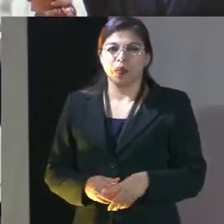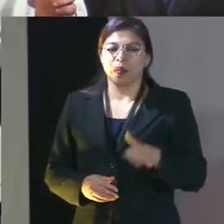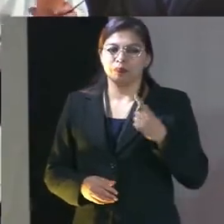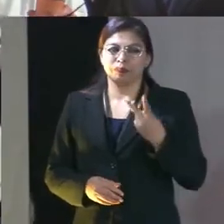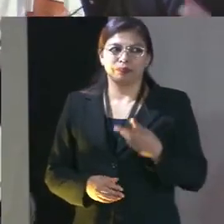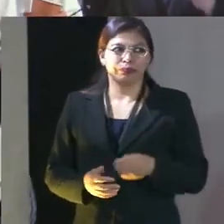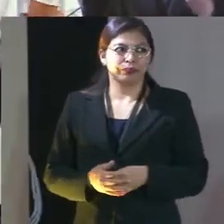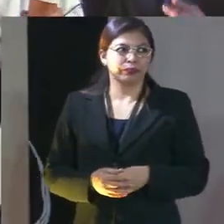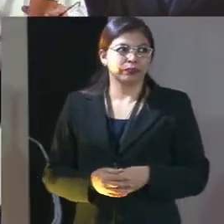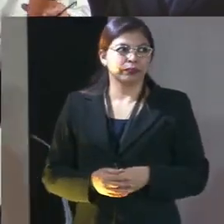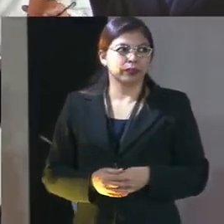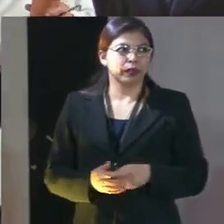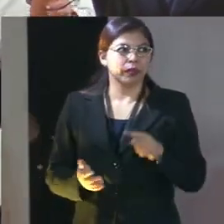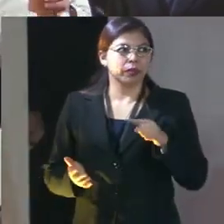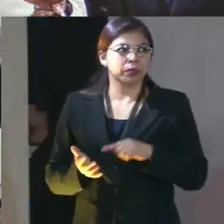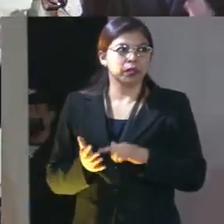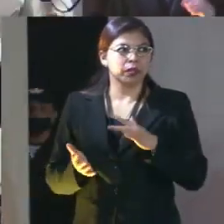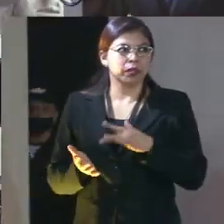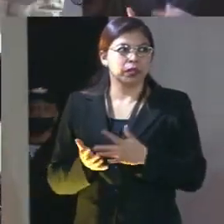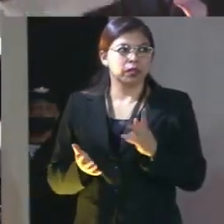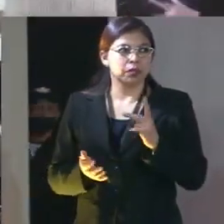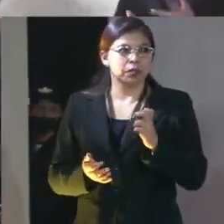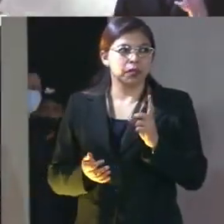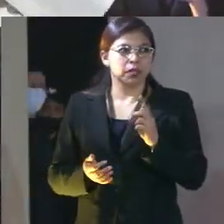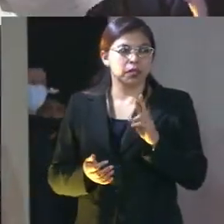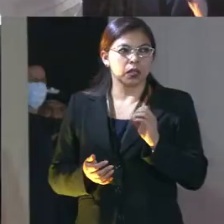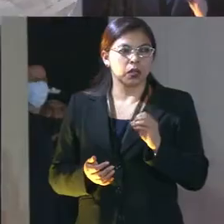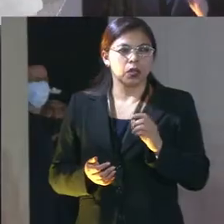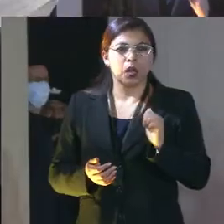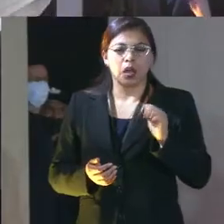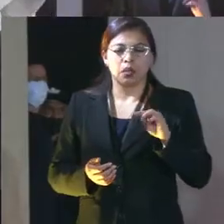Uno, dos. Mil gracias, Pedro. Mil